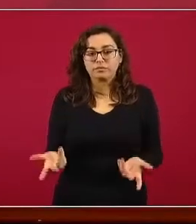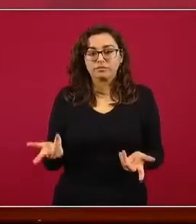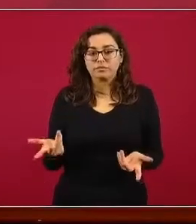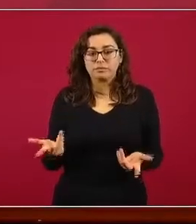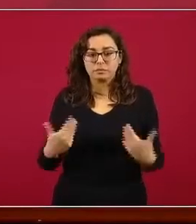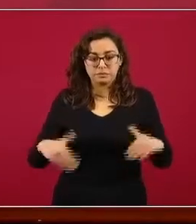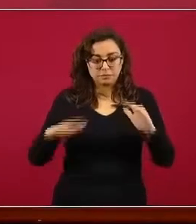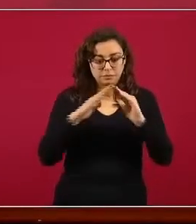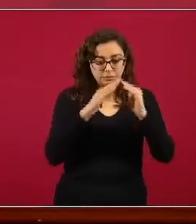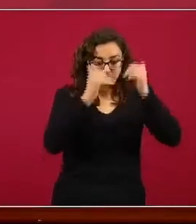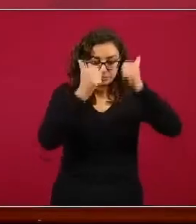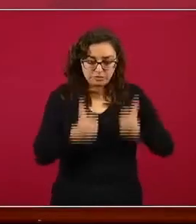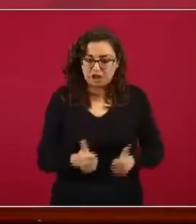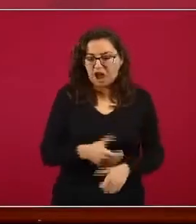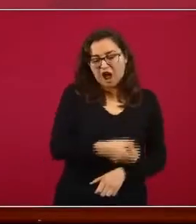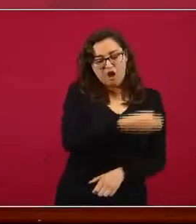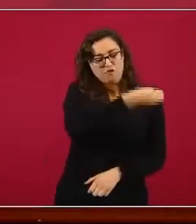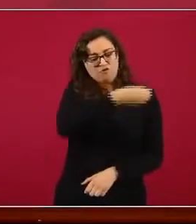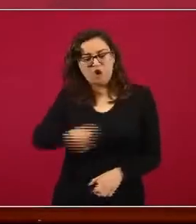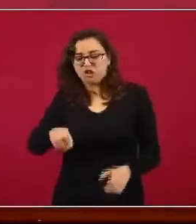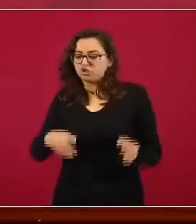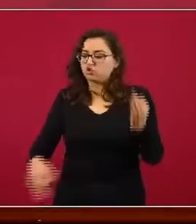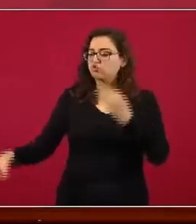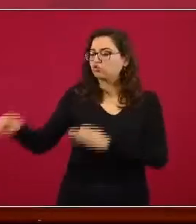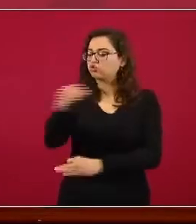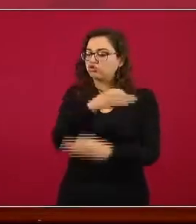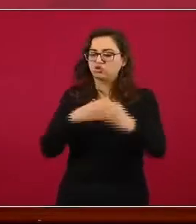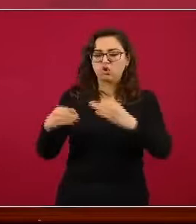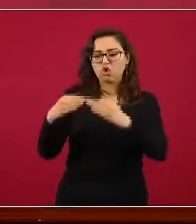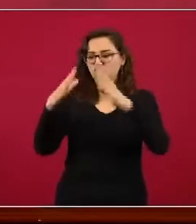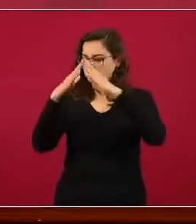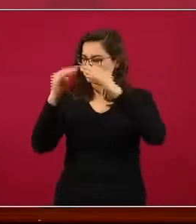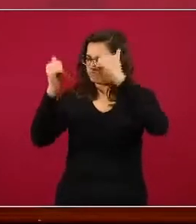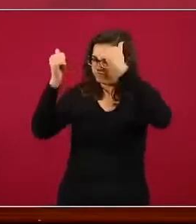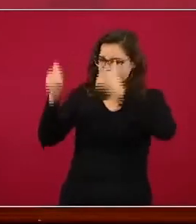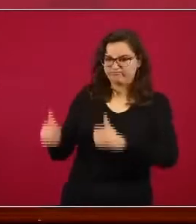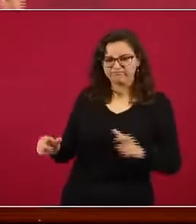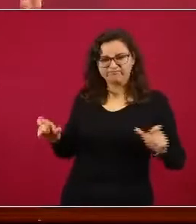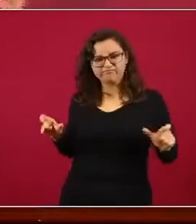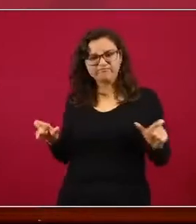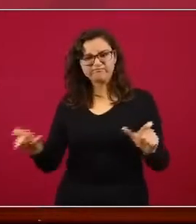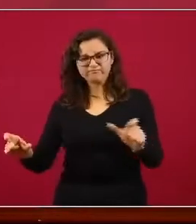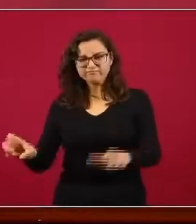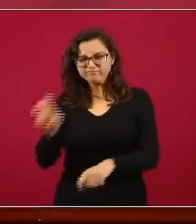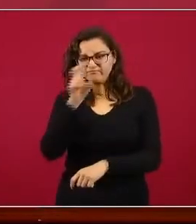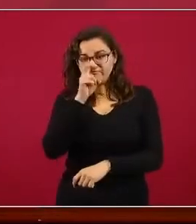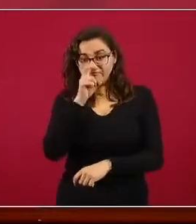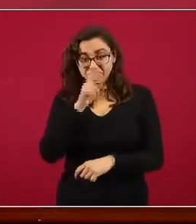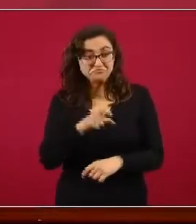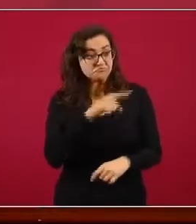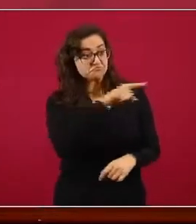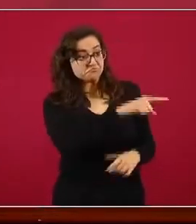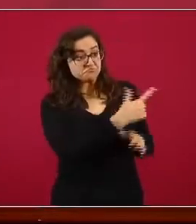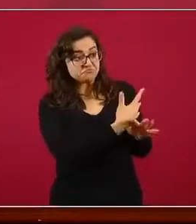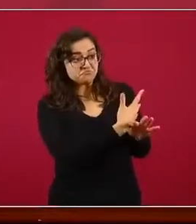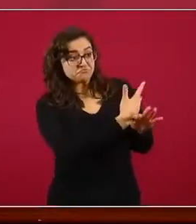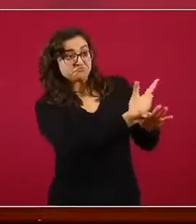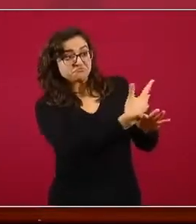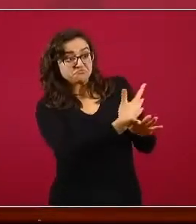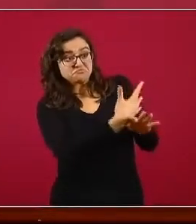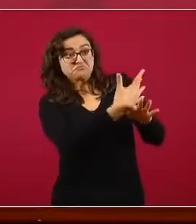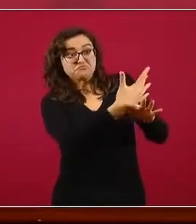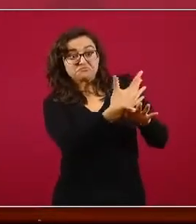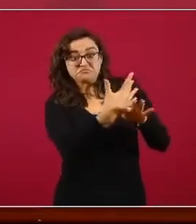confinar, obligar a las personas a que permanezcan en sus casas, y lo oímos en muchas voces, en ciertos